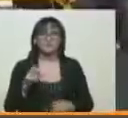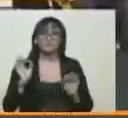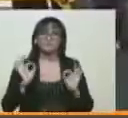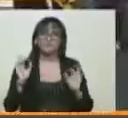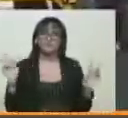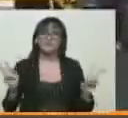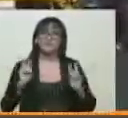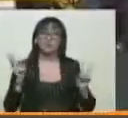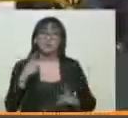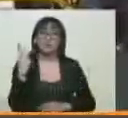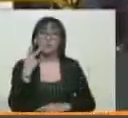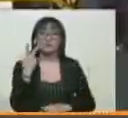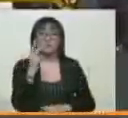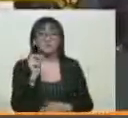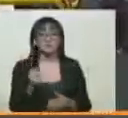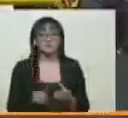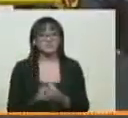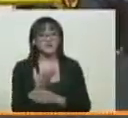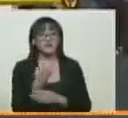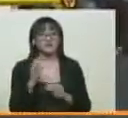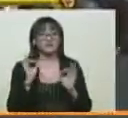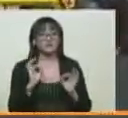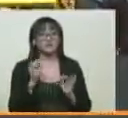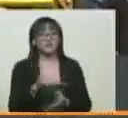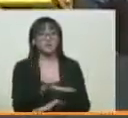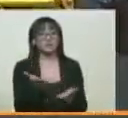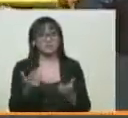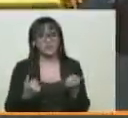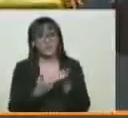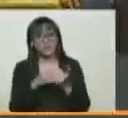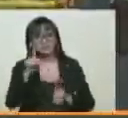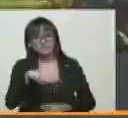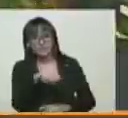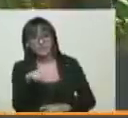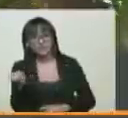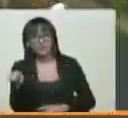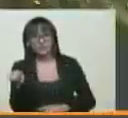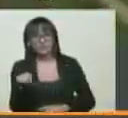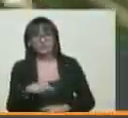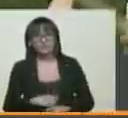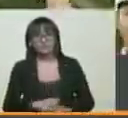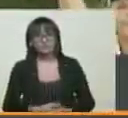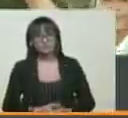victoria política el 20 de mayo. ¿Ustedes me van a apoyar?